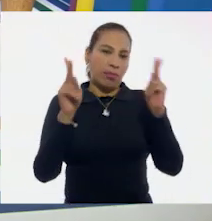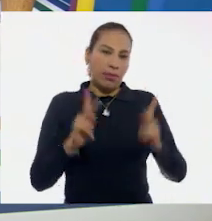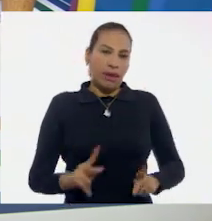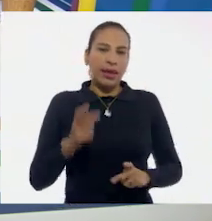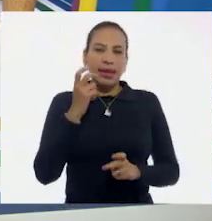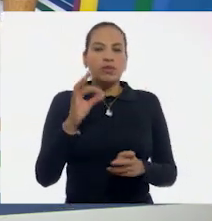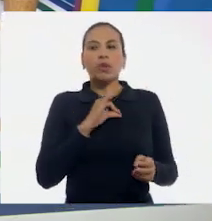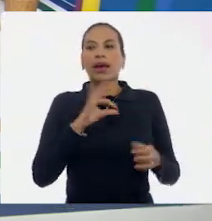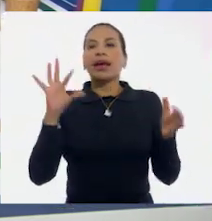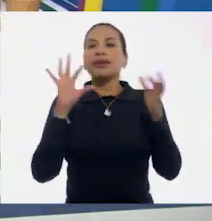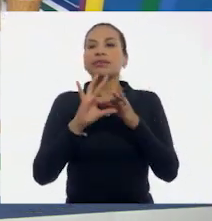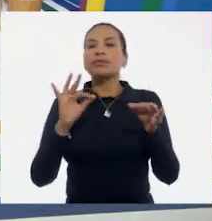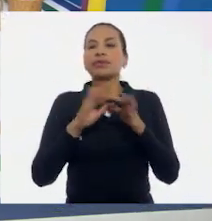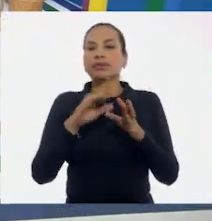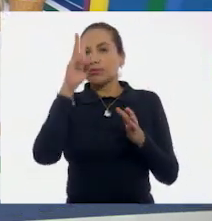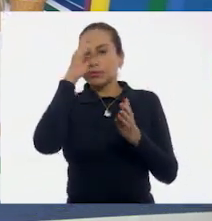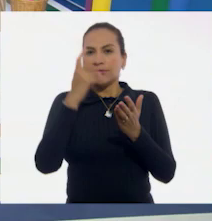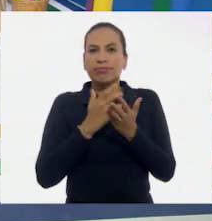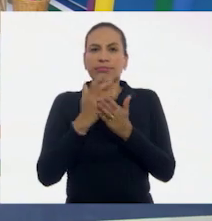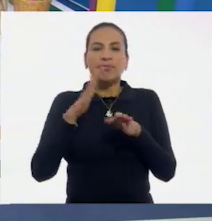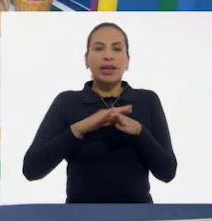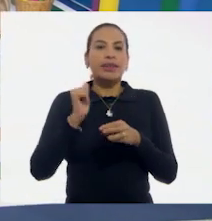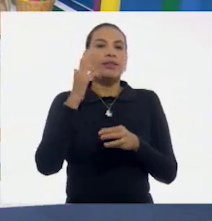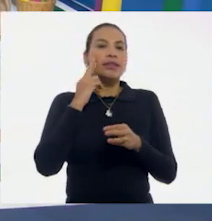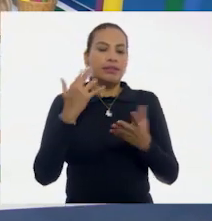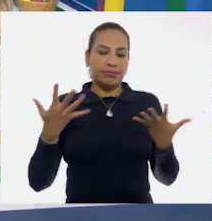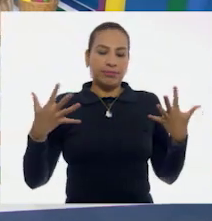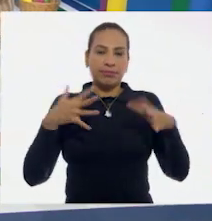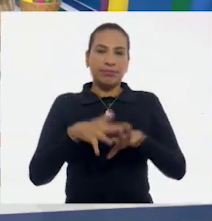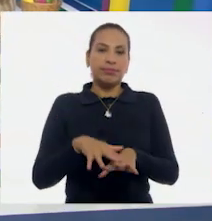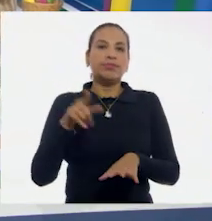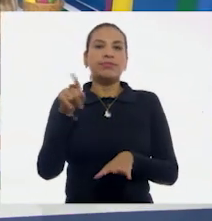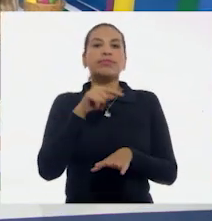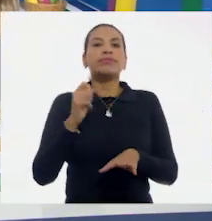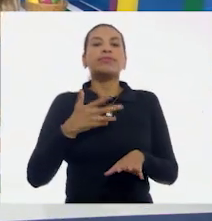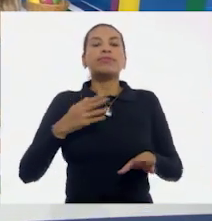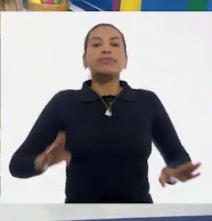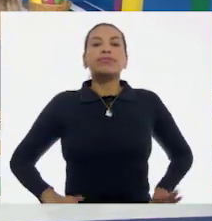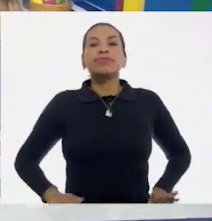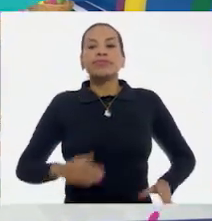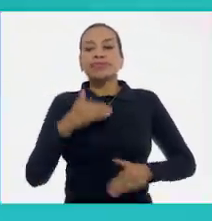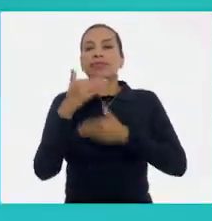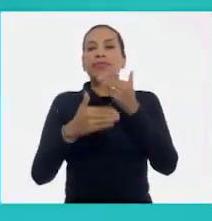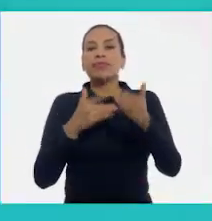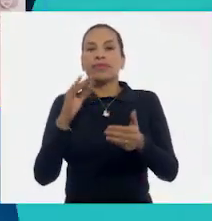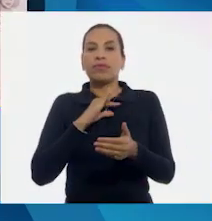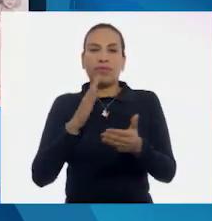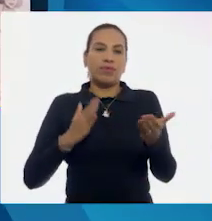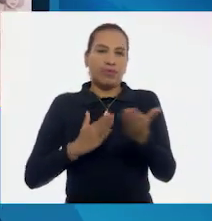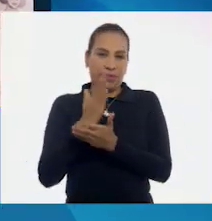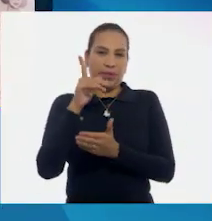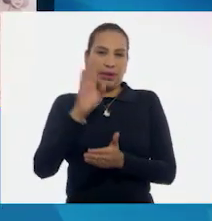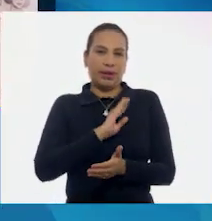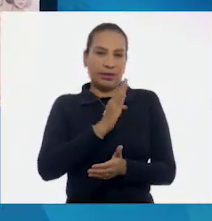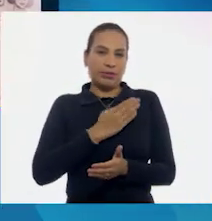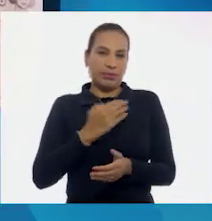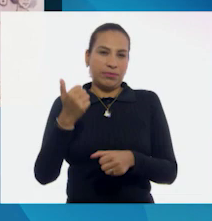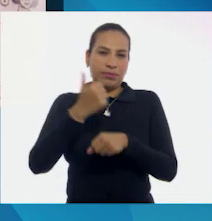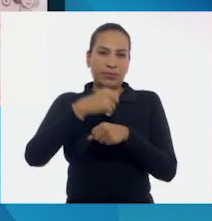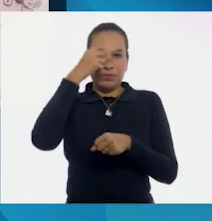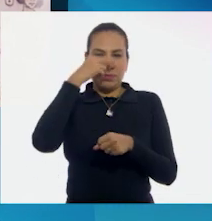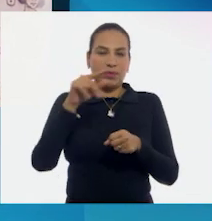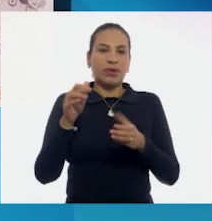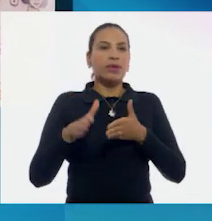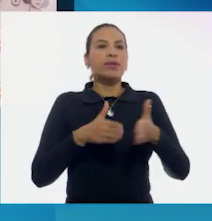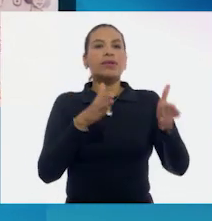que explica el enorme mestizaje que hubo y que caracterizó al proceso de colonización. La ruta que siguió